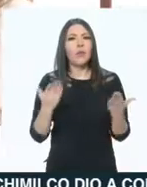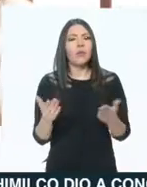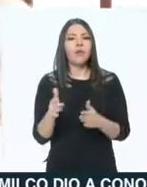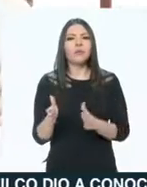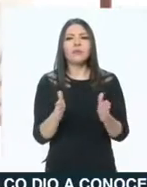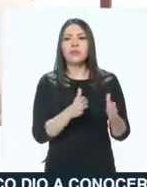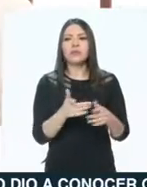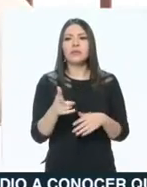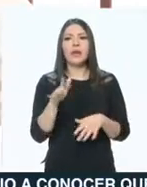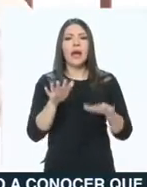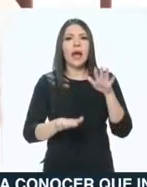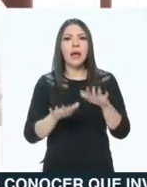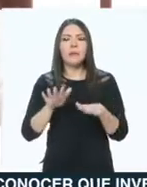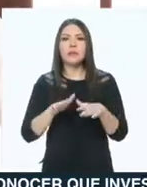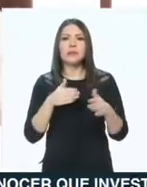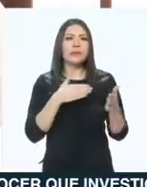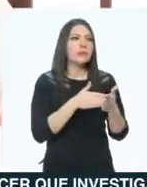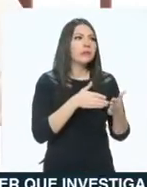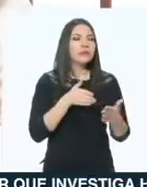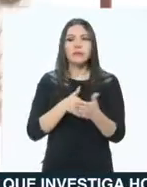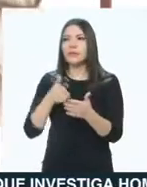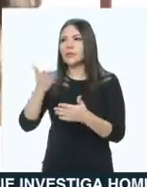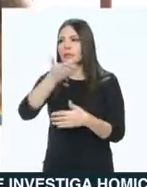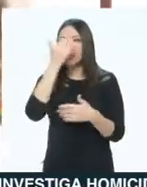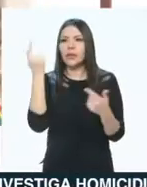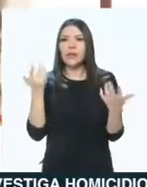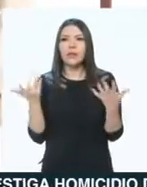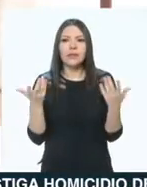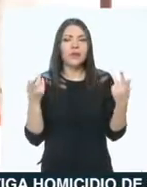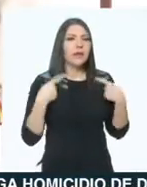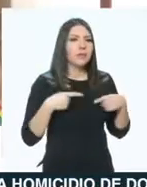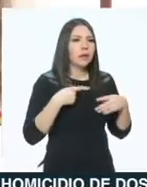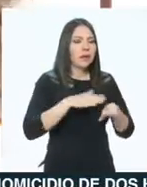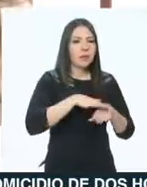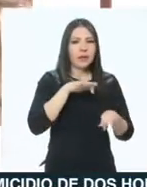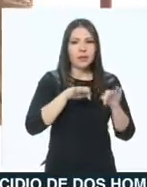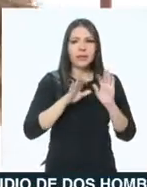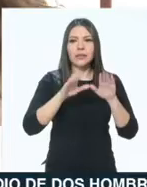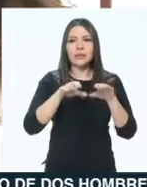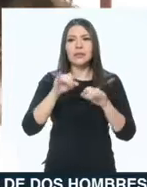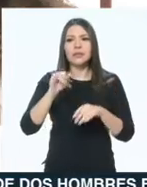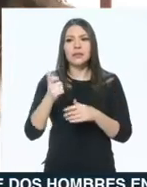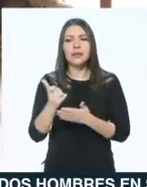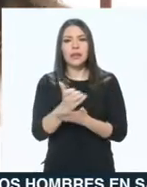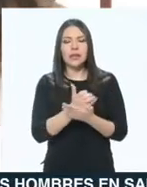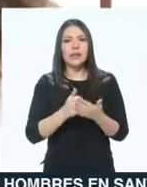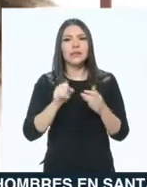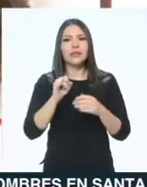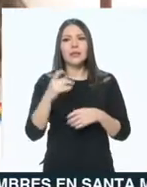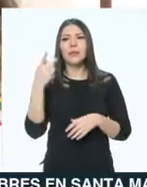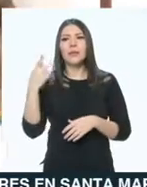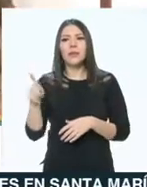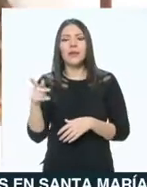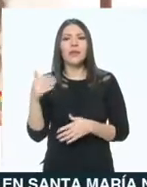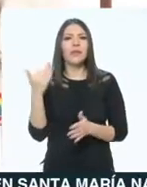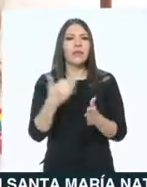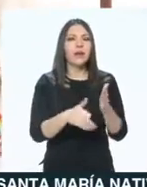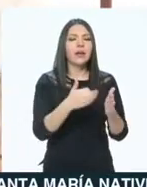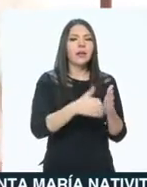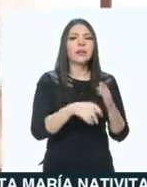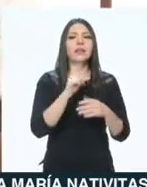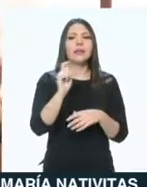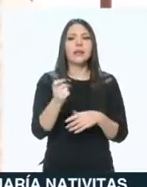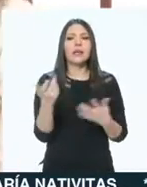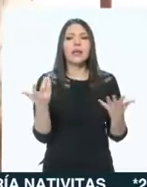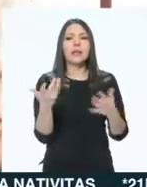para dónde, ¿no? O sea, ¿qué más hacemos? Podemos meter más gente, sí, ganar un poco más de dinero, pero nos hacía falta como cuál es el siguiente paso